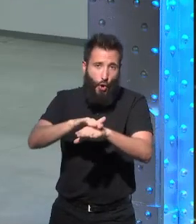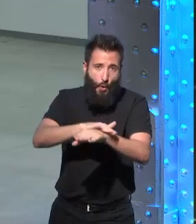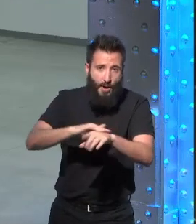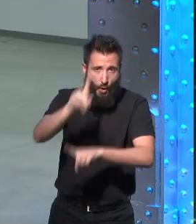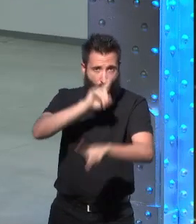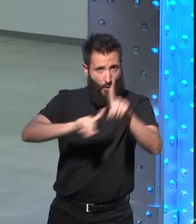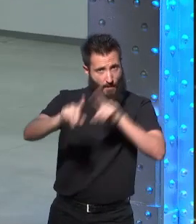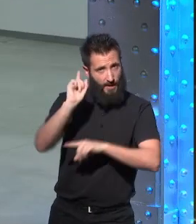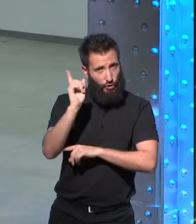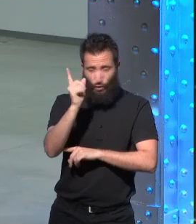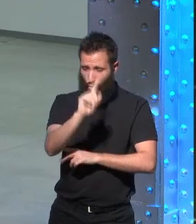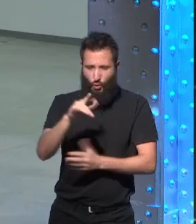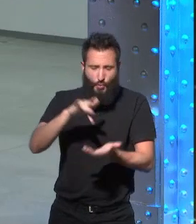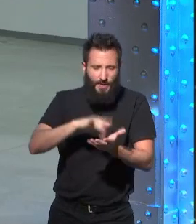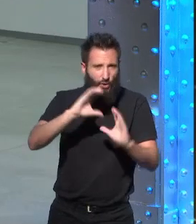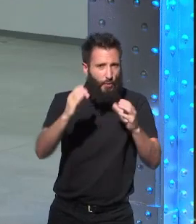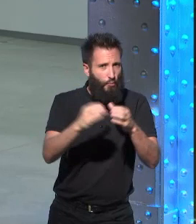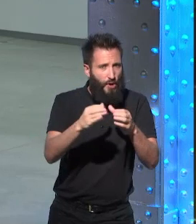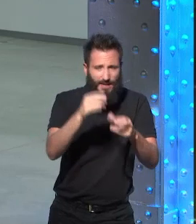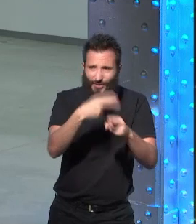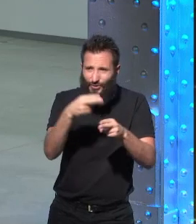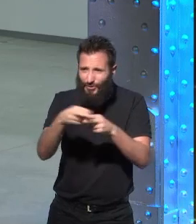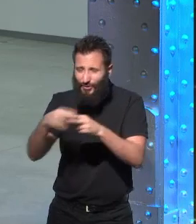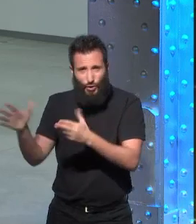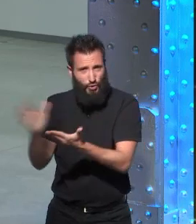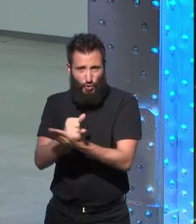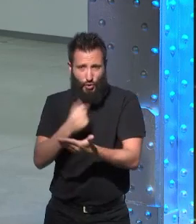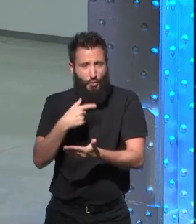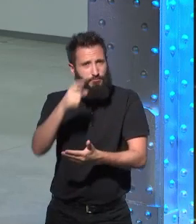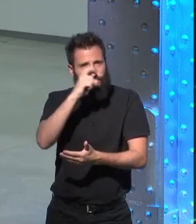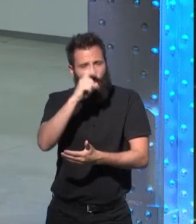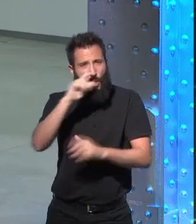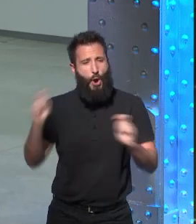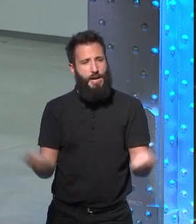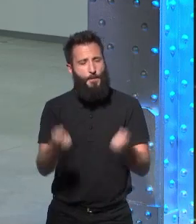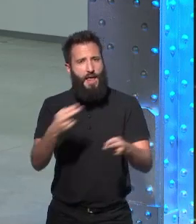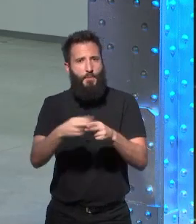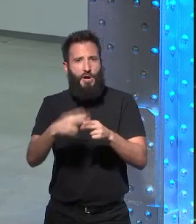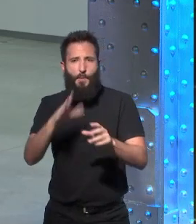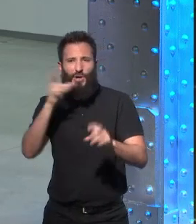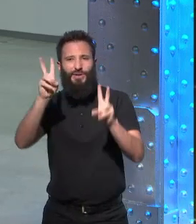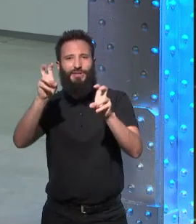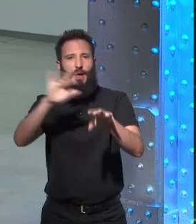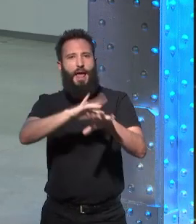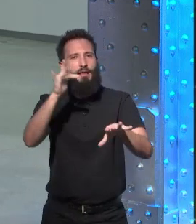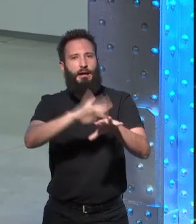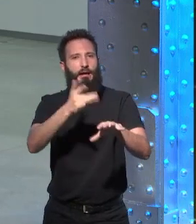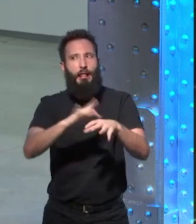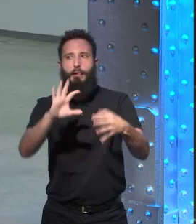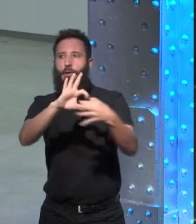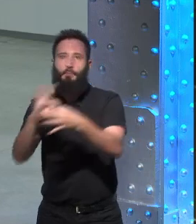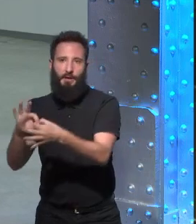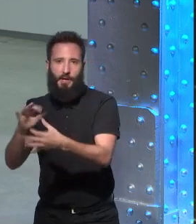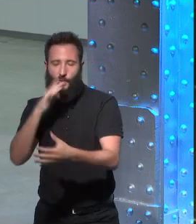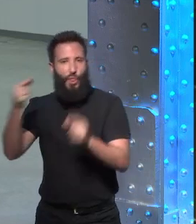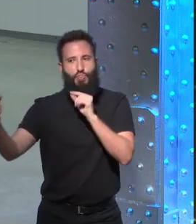los partidos políticos. Yo no recuerdo ninguna campaña política en que el tema digital se haya discutido, se haya debatido. No